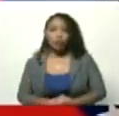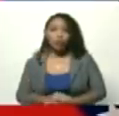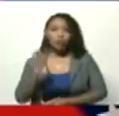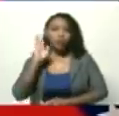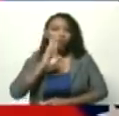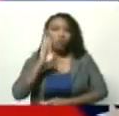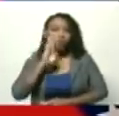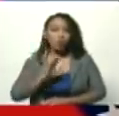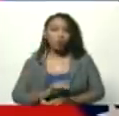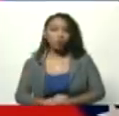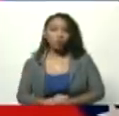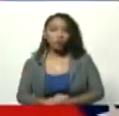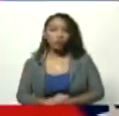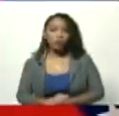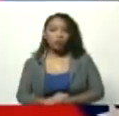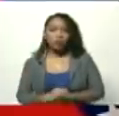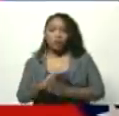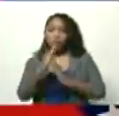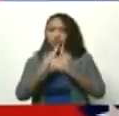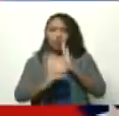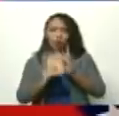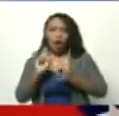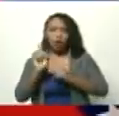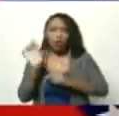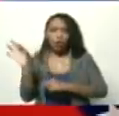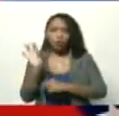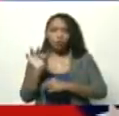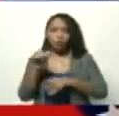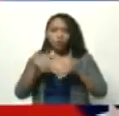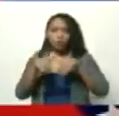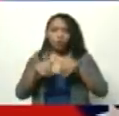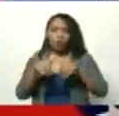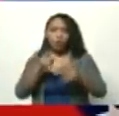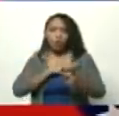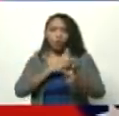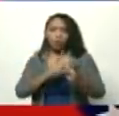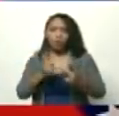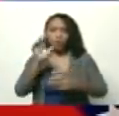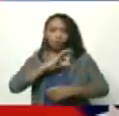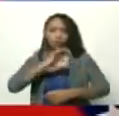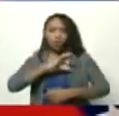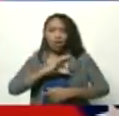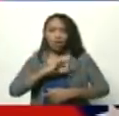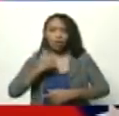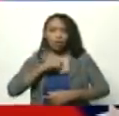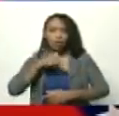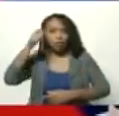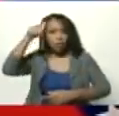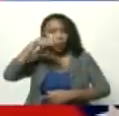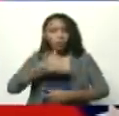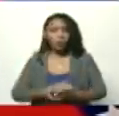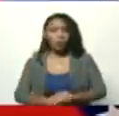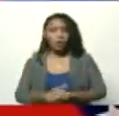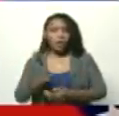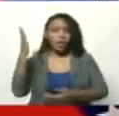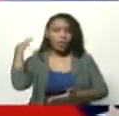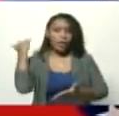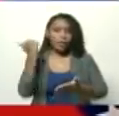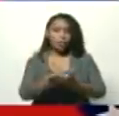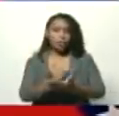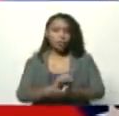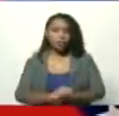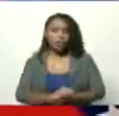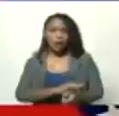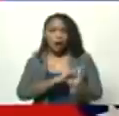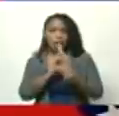corruptos, y mucho menos los que han sido electos por voluntad soberana de nuestro pueblo y traicionan